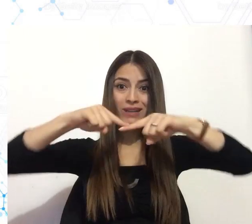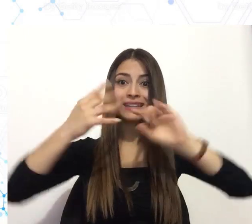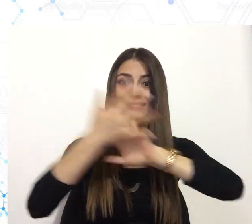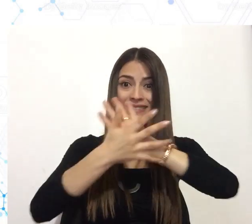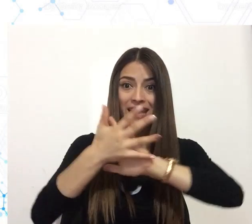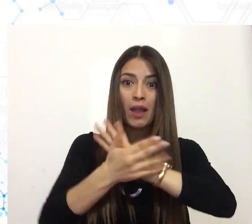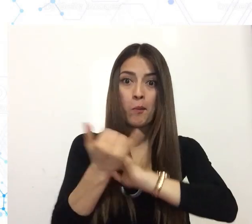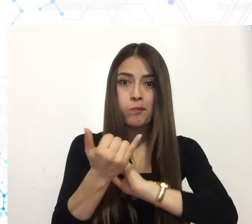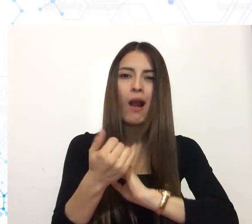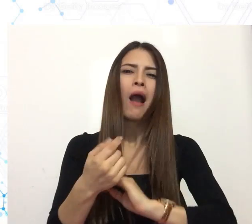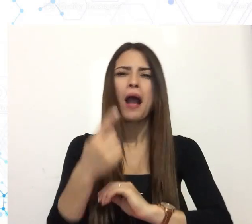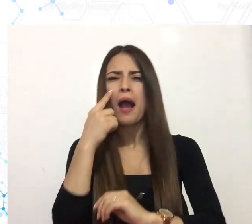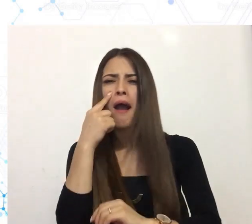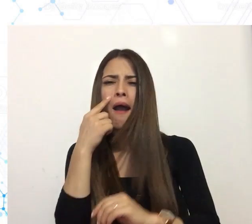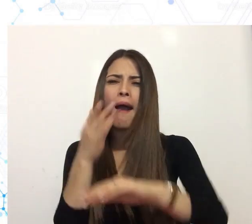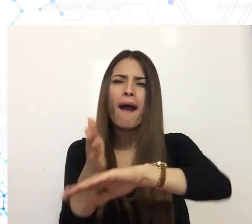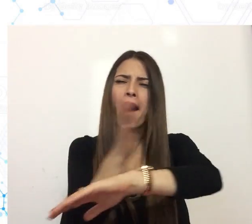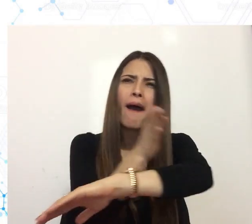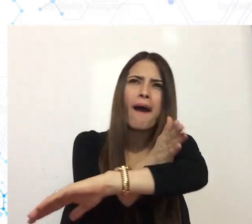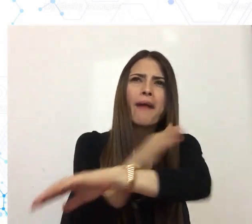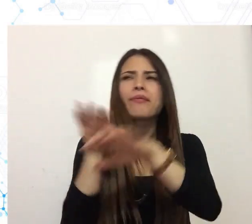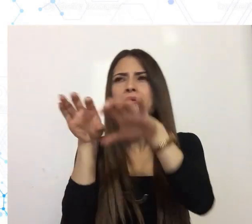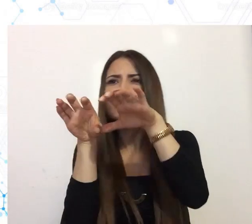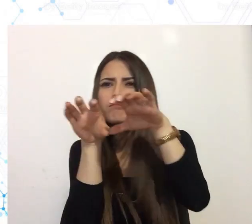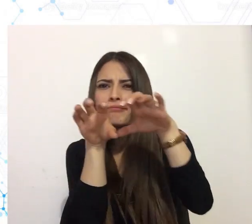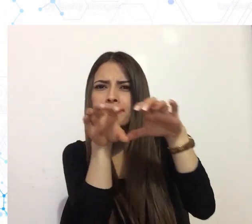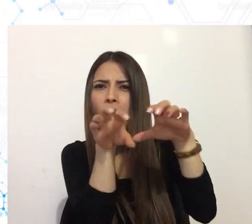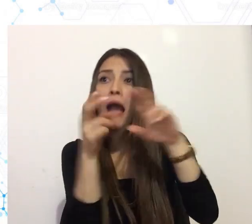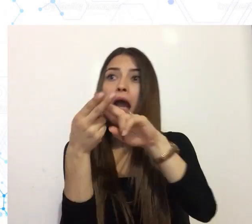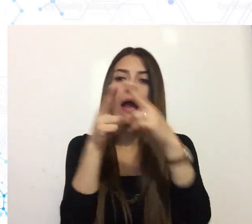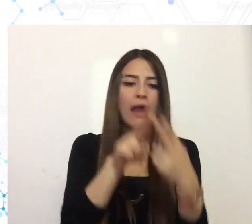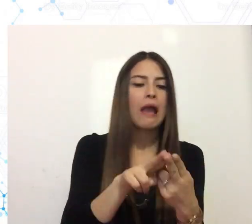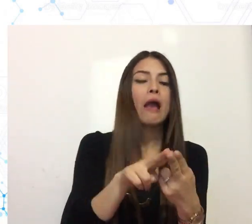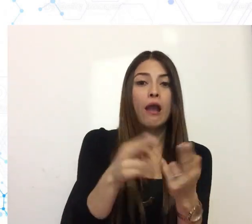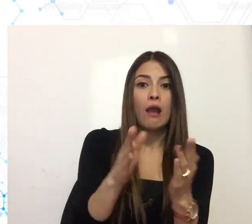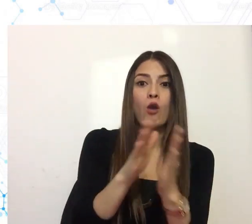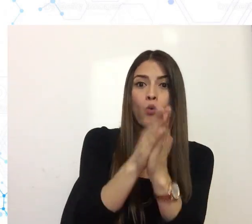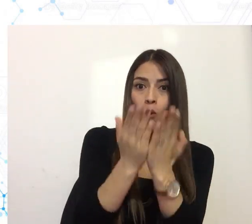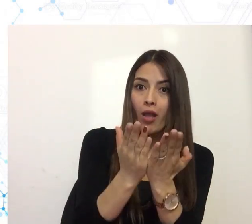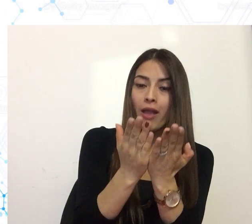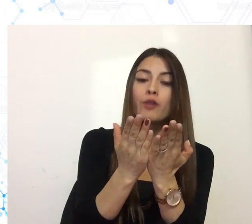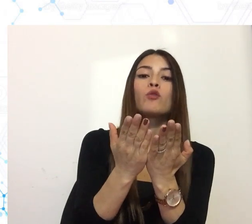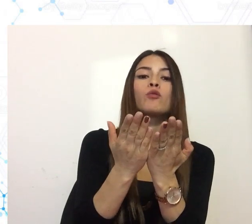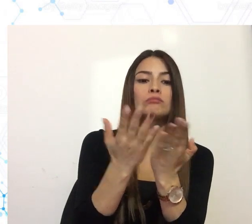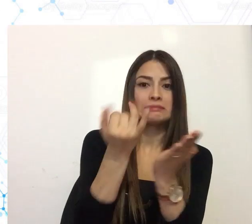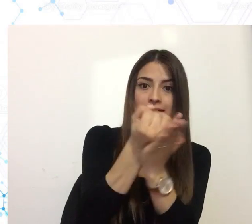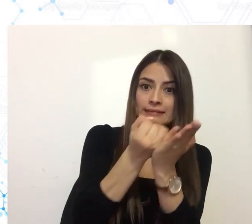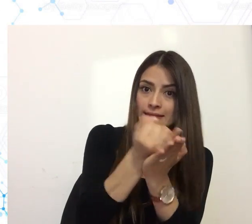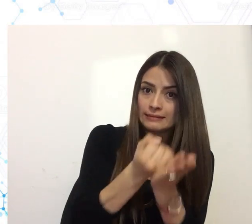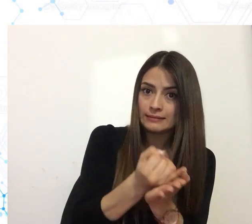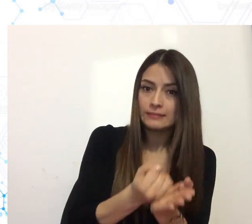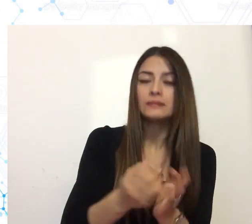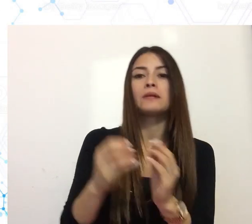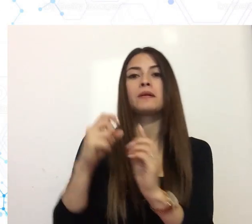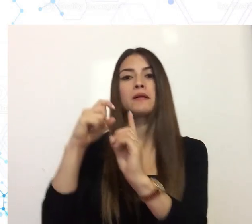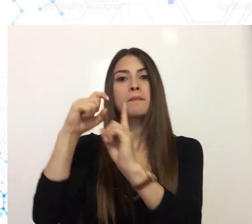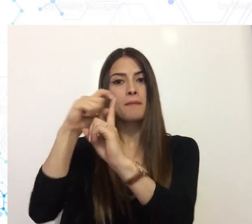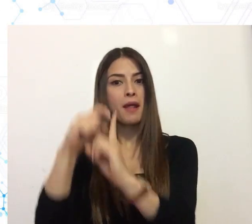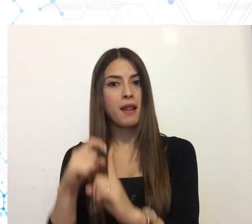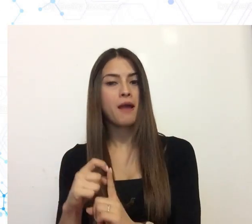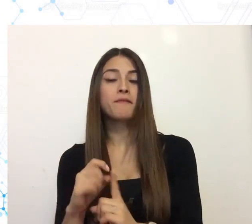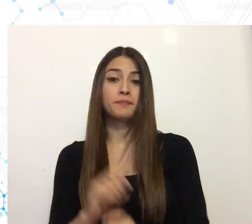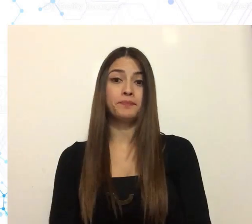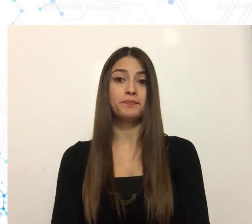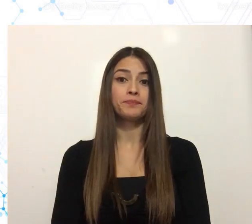para electrón, la seña para protón y la seña para neutrón. Entonces esas las podemos dibujar o sencillamente las anexamos